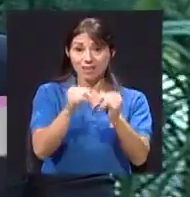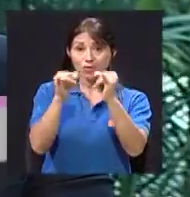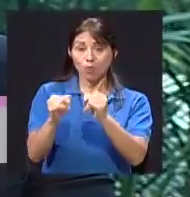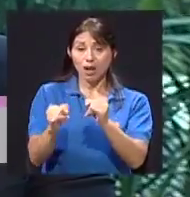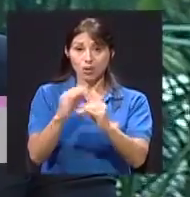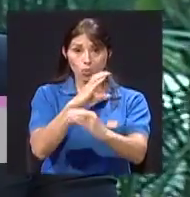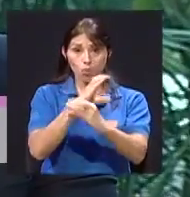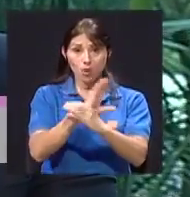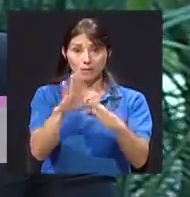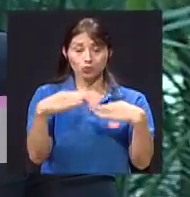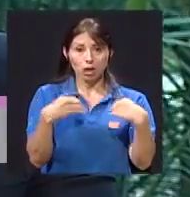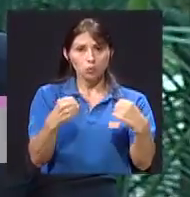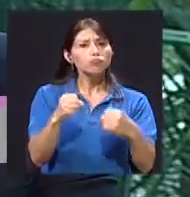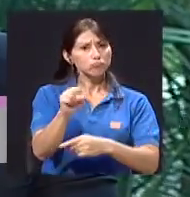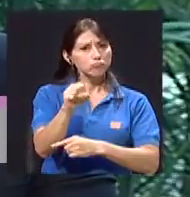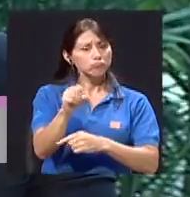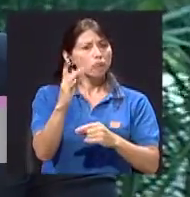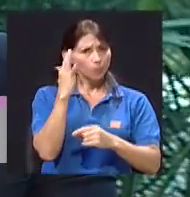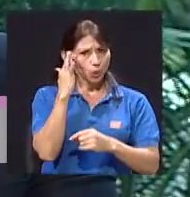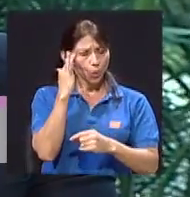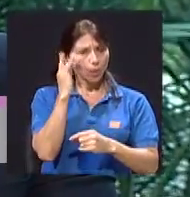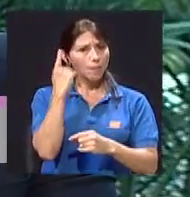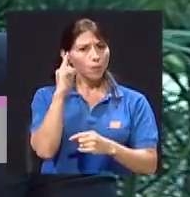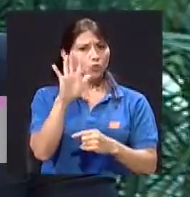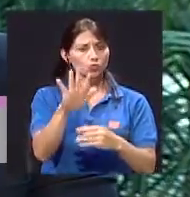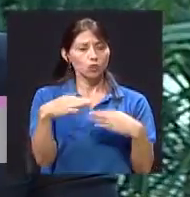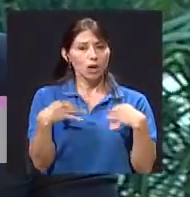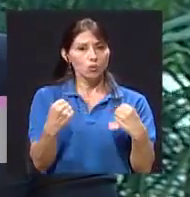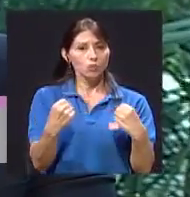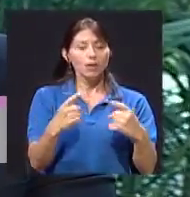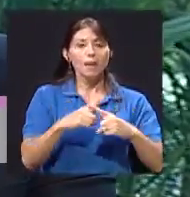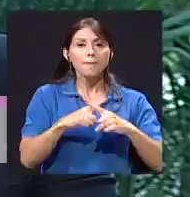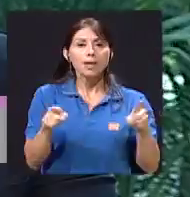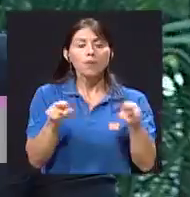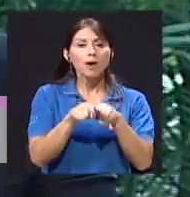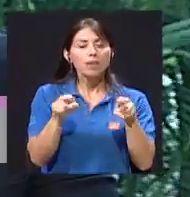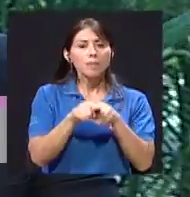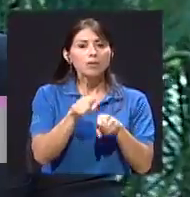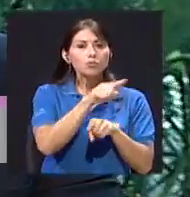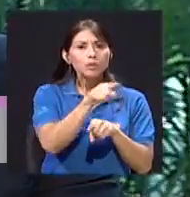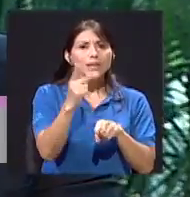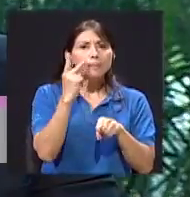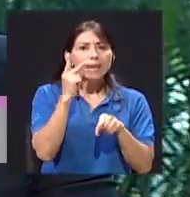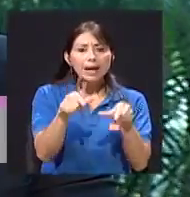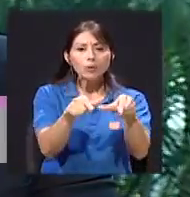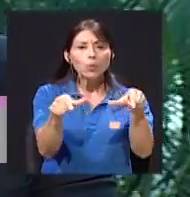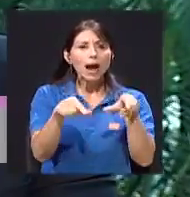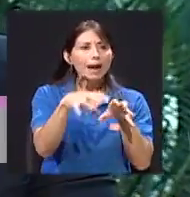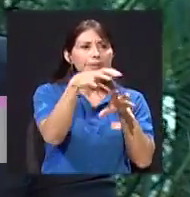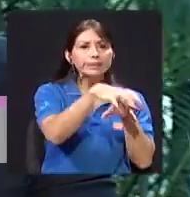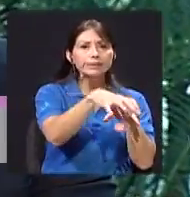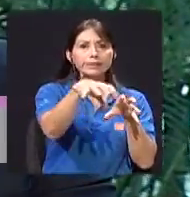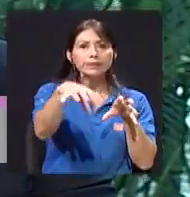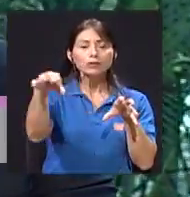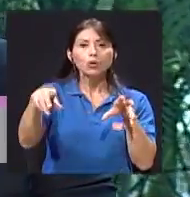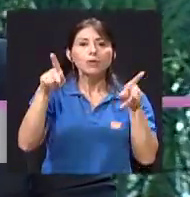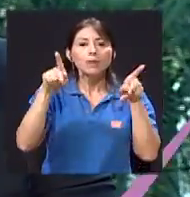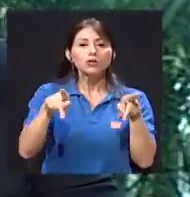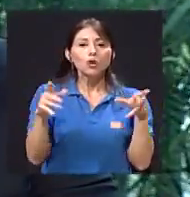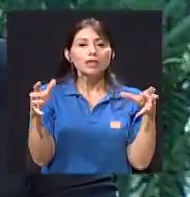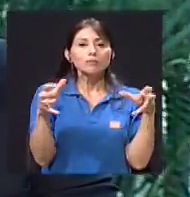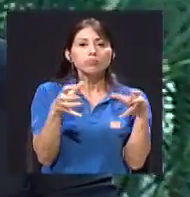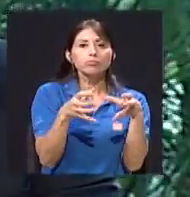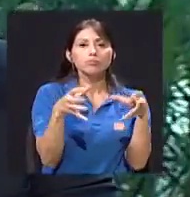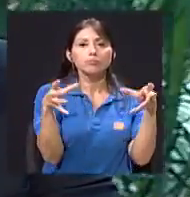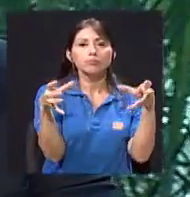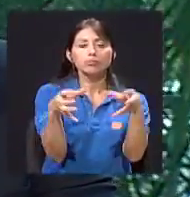por la misma, pero que además de esto identifiquen en los espacios colectivos donde puedan incidir como